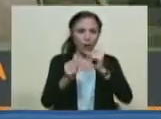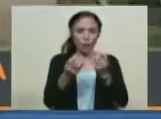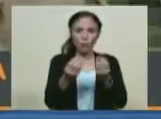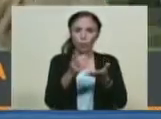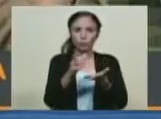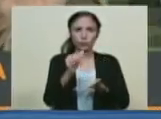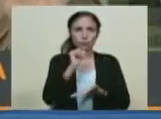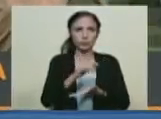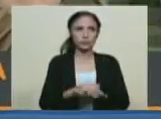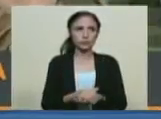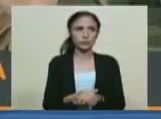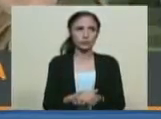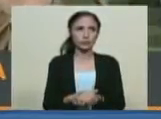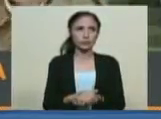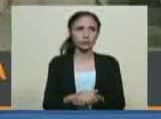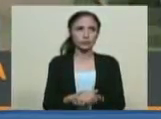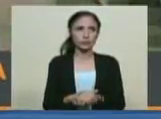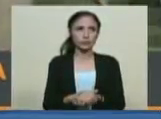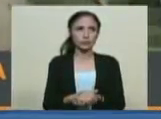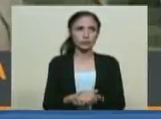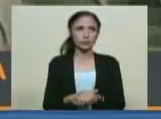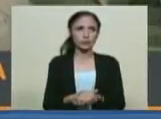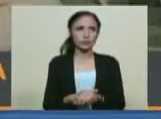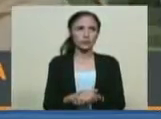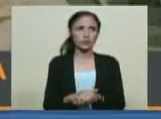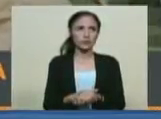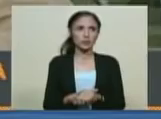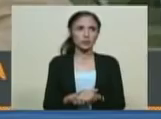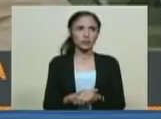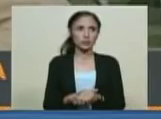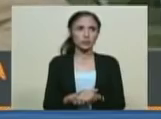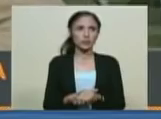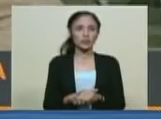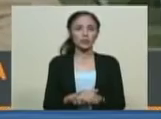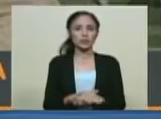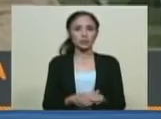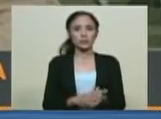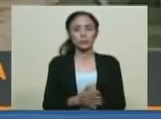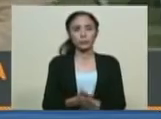Una belleza. Estamos viendo el futuro, muchachos, muchachas.